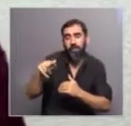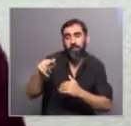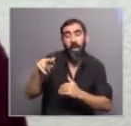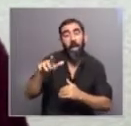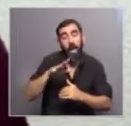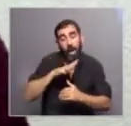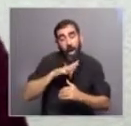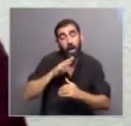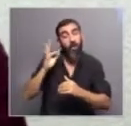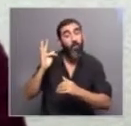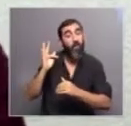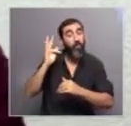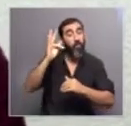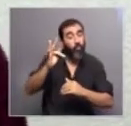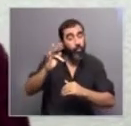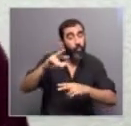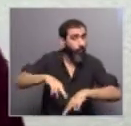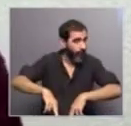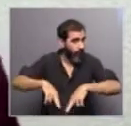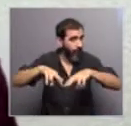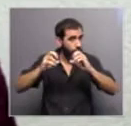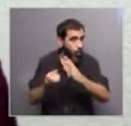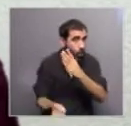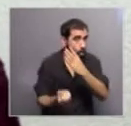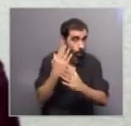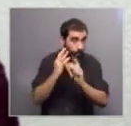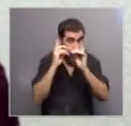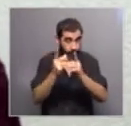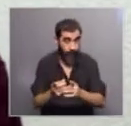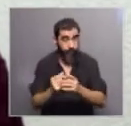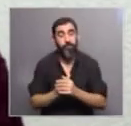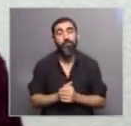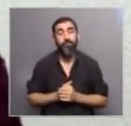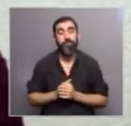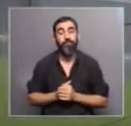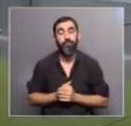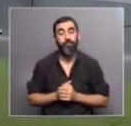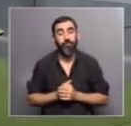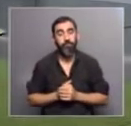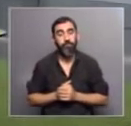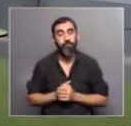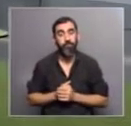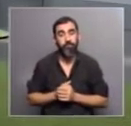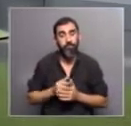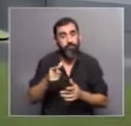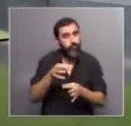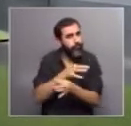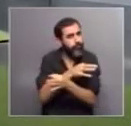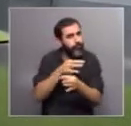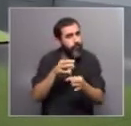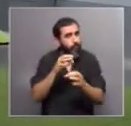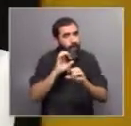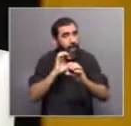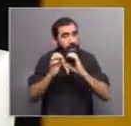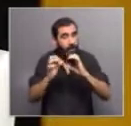una puerta a futuras investigaciones, a futuras líneas de investigación. En definitiva, Alexandra, la eficiencia